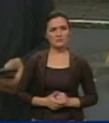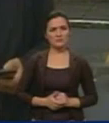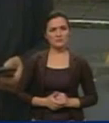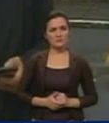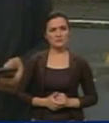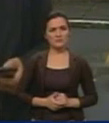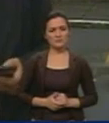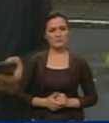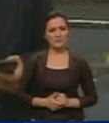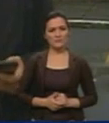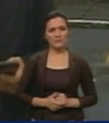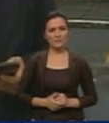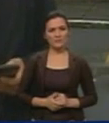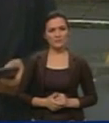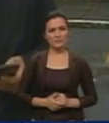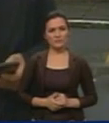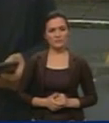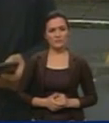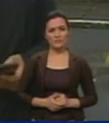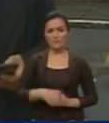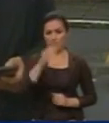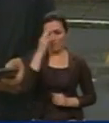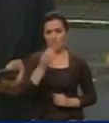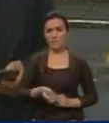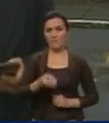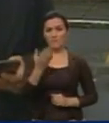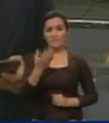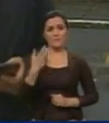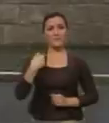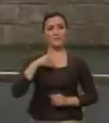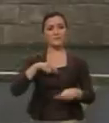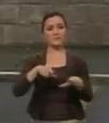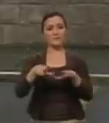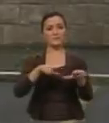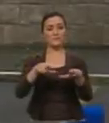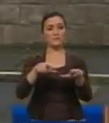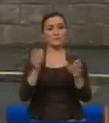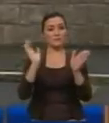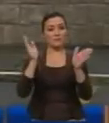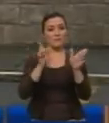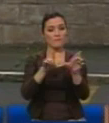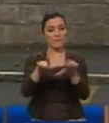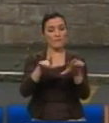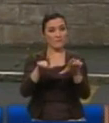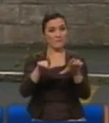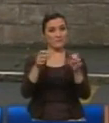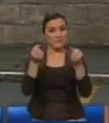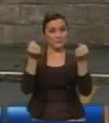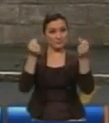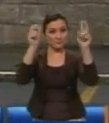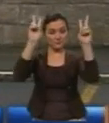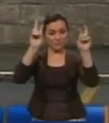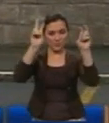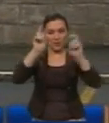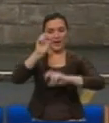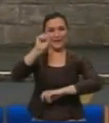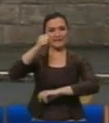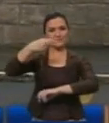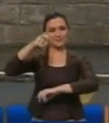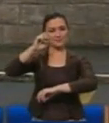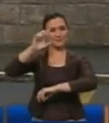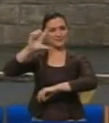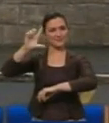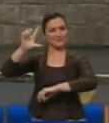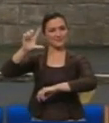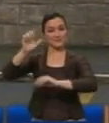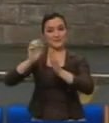Andrea. ¿Qué tal, Yesera? Amigos, ¿cómo están? Muy buenos días. Yo me encuentro en el Fuerte Militar Amazonas, aquí en la ciudad de Shell, en la provincia de